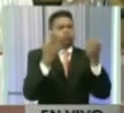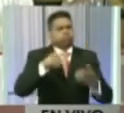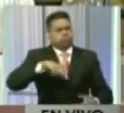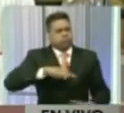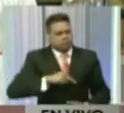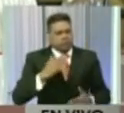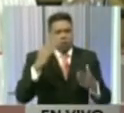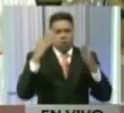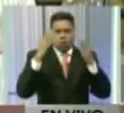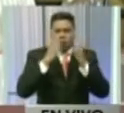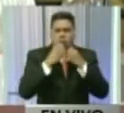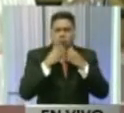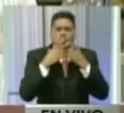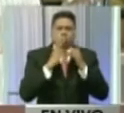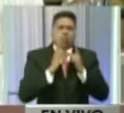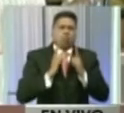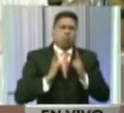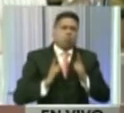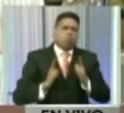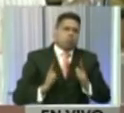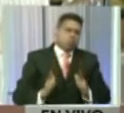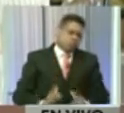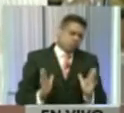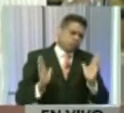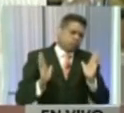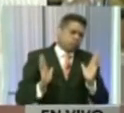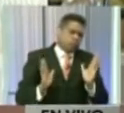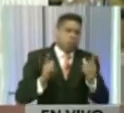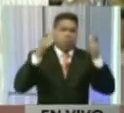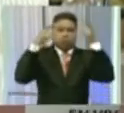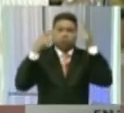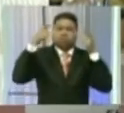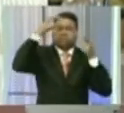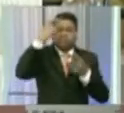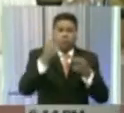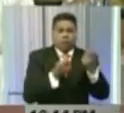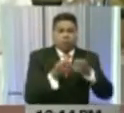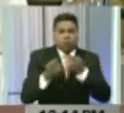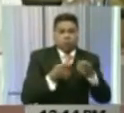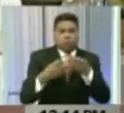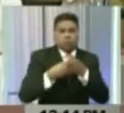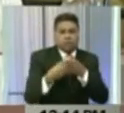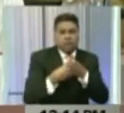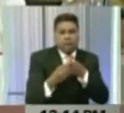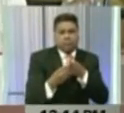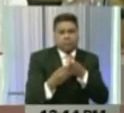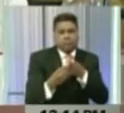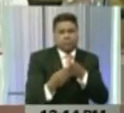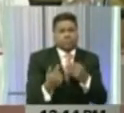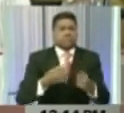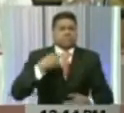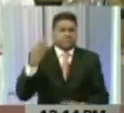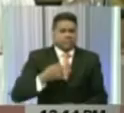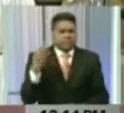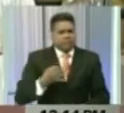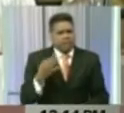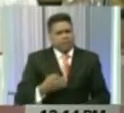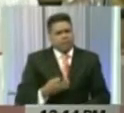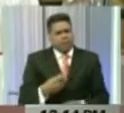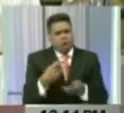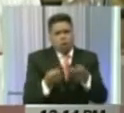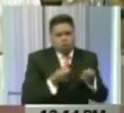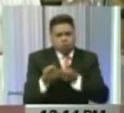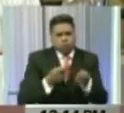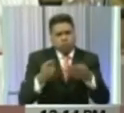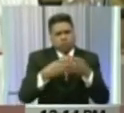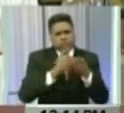Pero estábamos tumbados. Por eso es que Chávez declaró el control de cambio. Por eso a mí me caen encima siempre cuando yo digo, control de cambio en